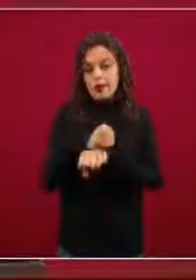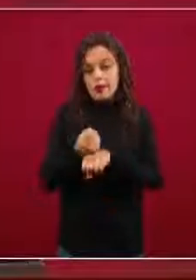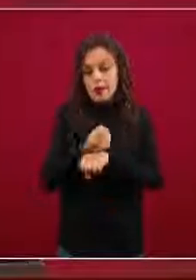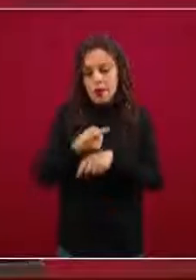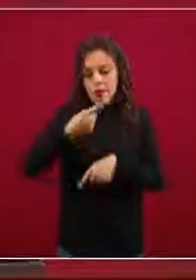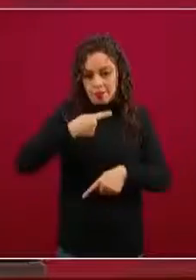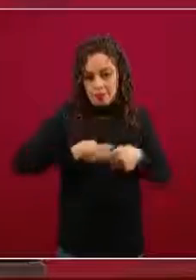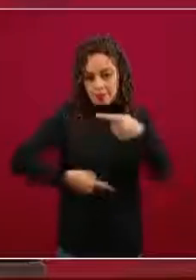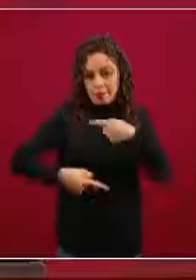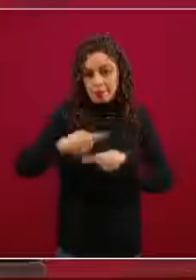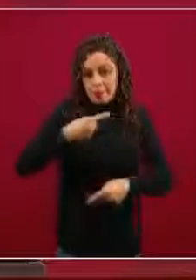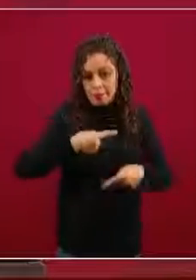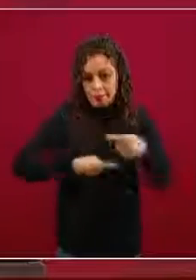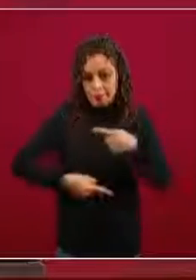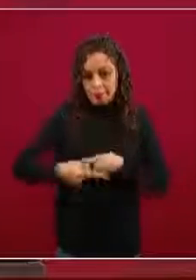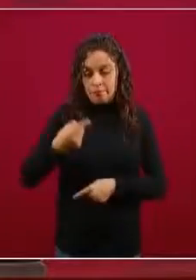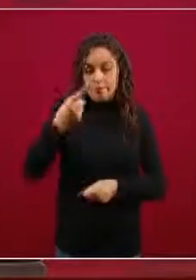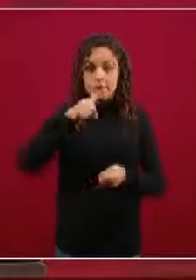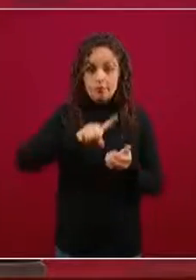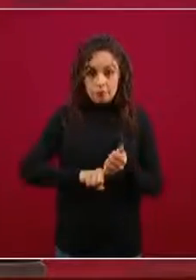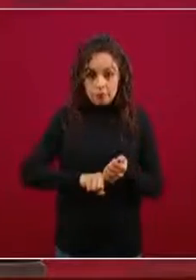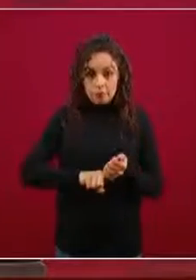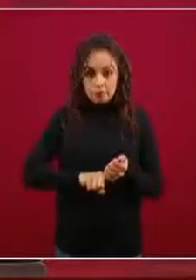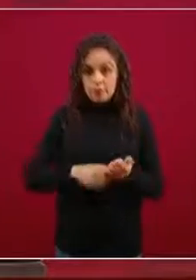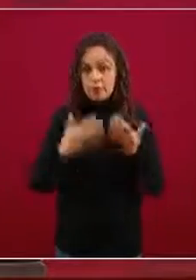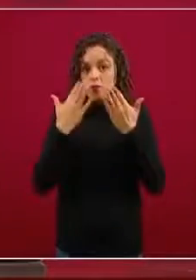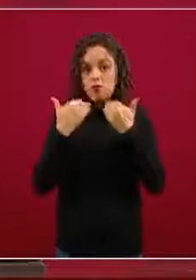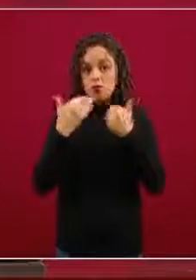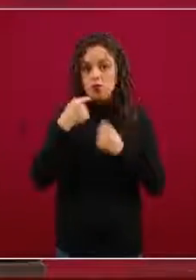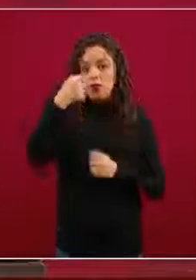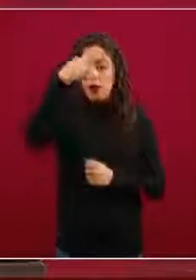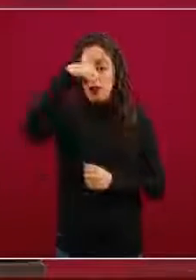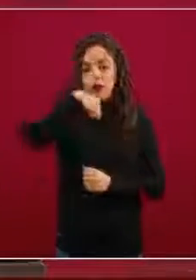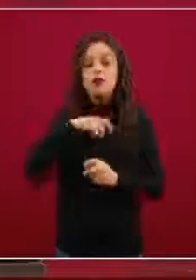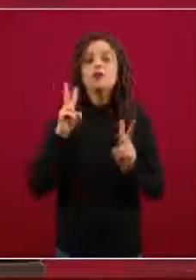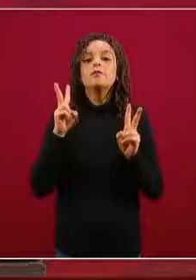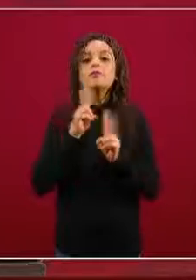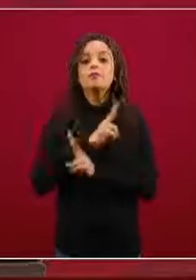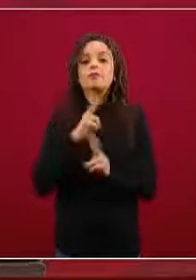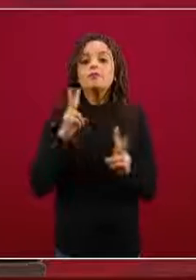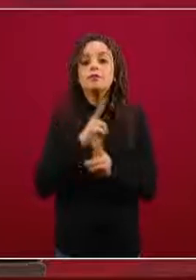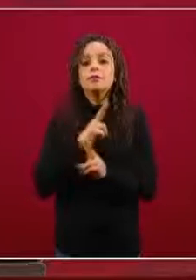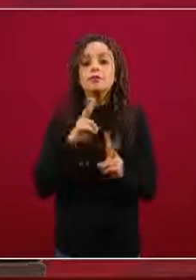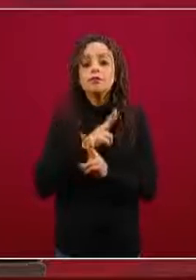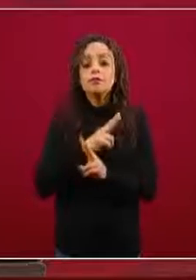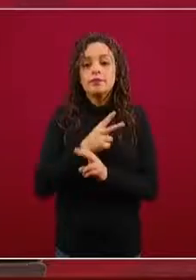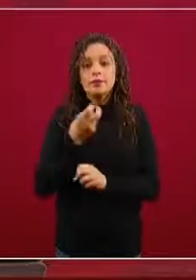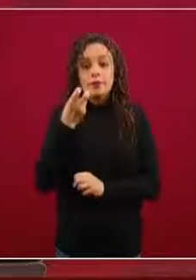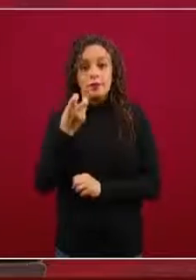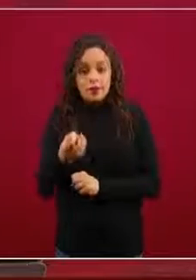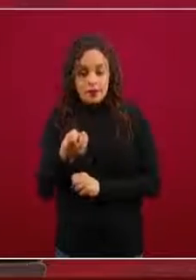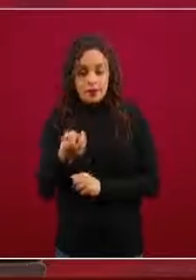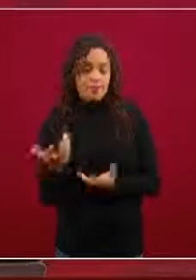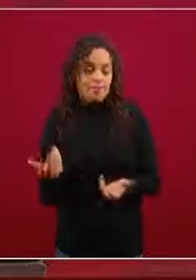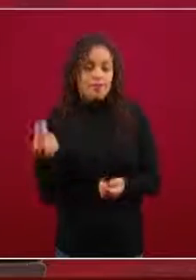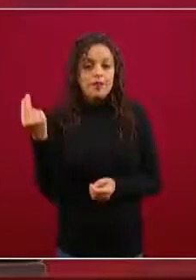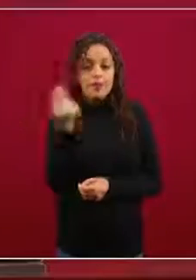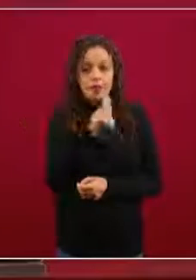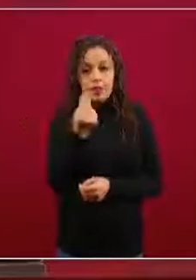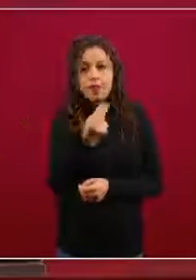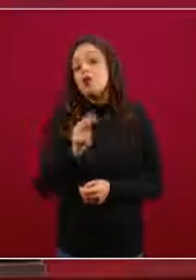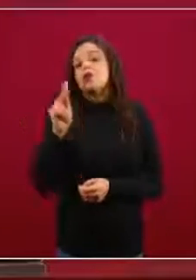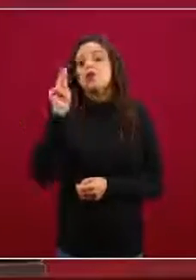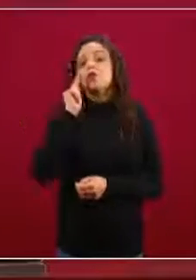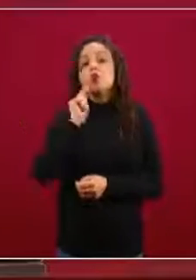tiene tampoco en el aparato respiratorio. La muestra biológica necesaria para hacer la prueba se toma de